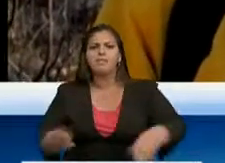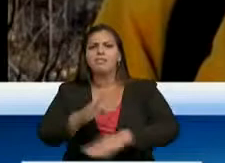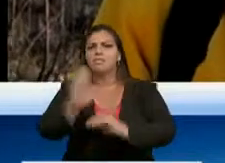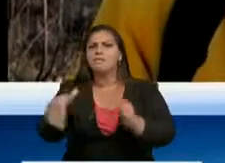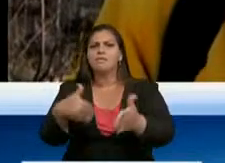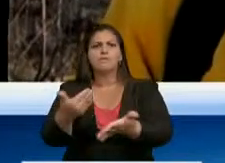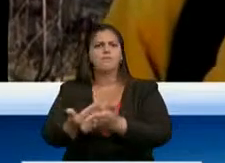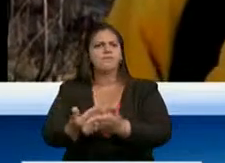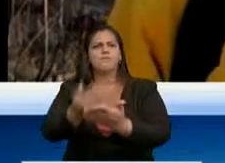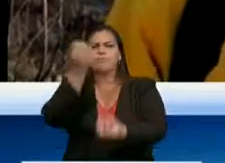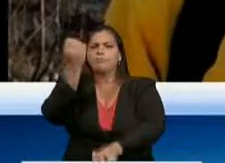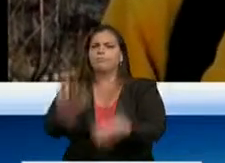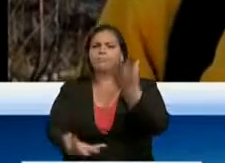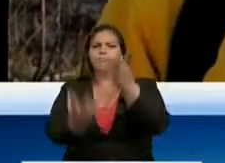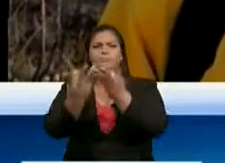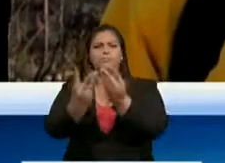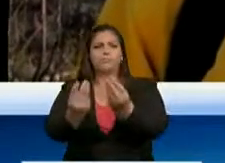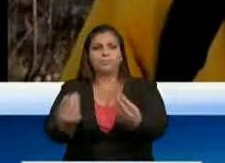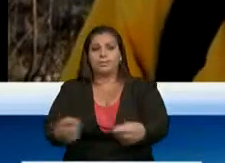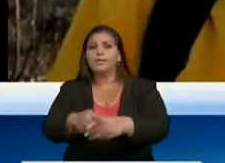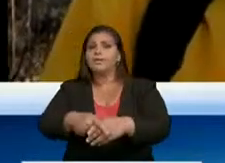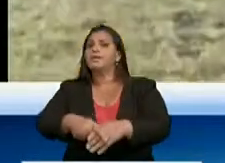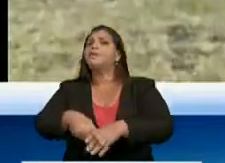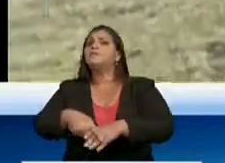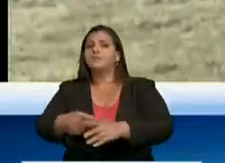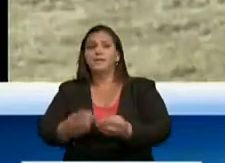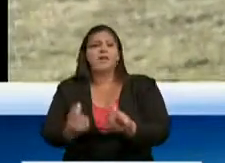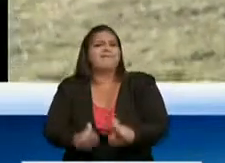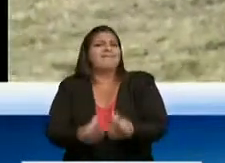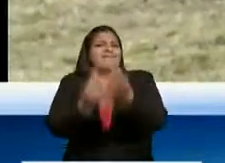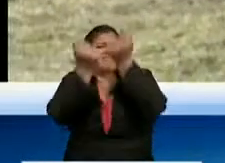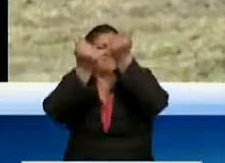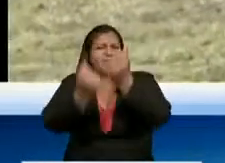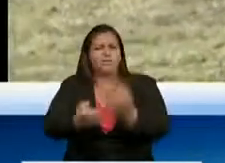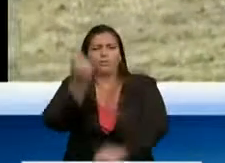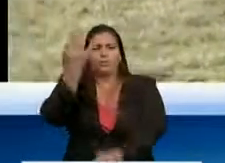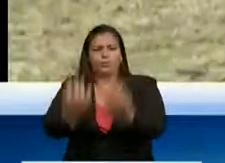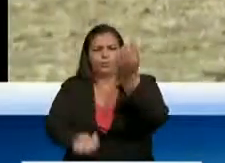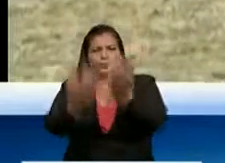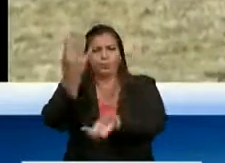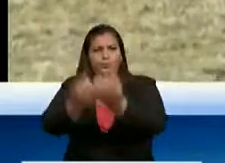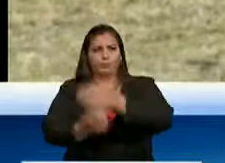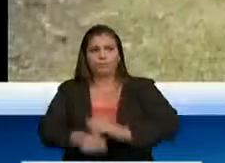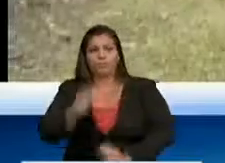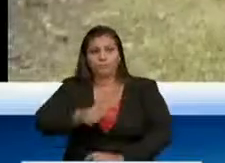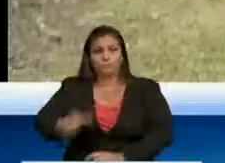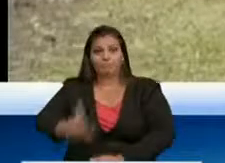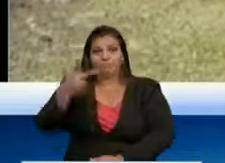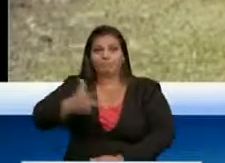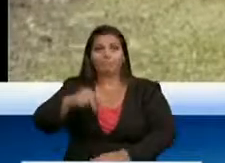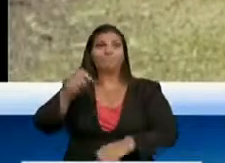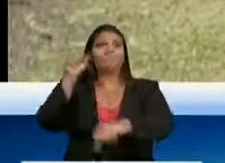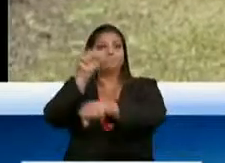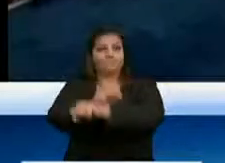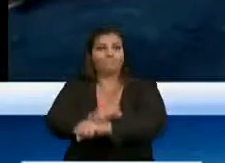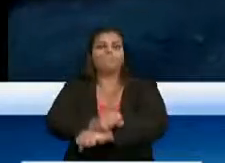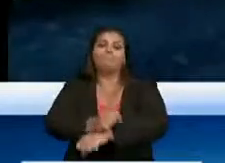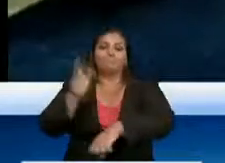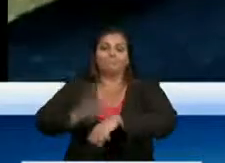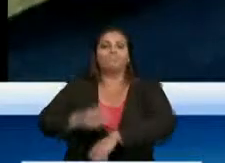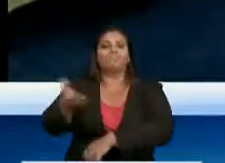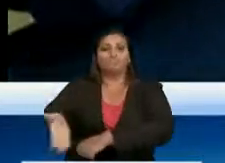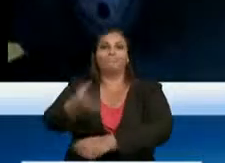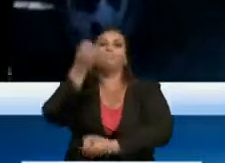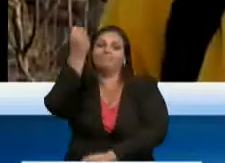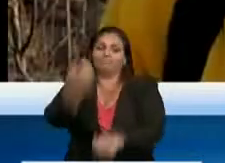el páramo, que es un material altamente volátil. De su parte, hay tres personas detenidas por aparentemente ser los que ocasionaron este